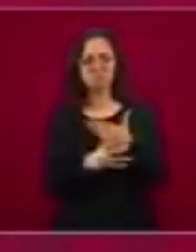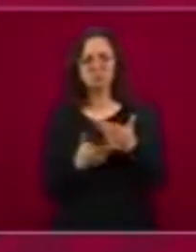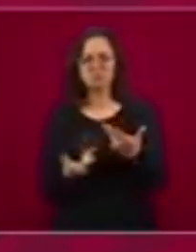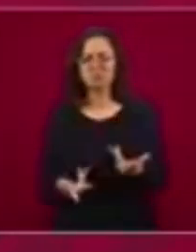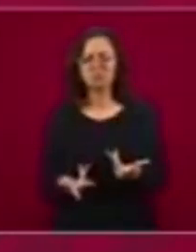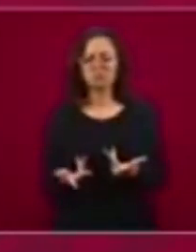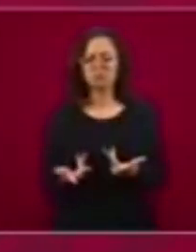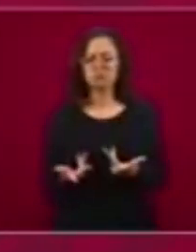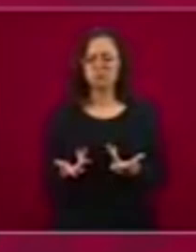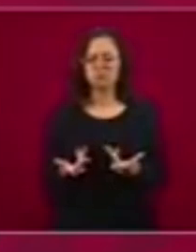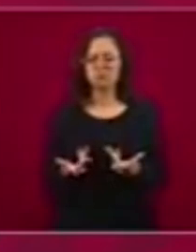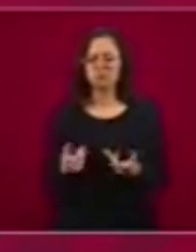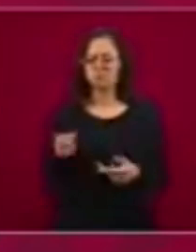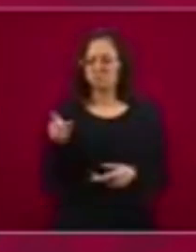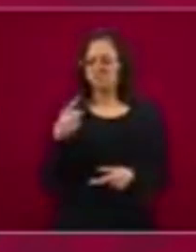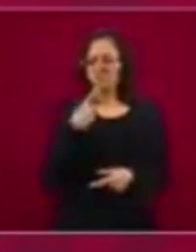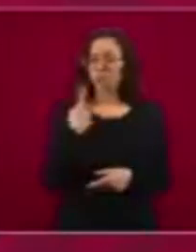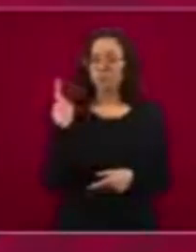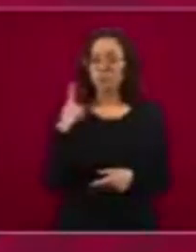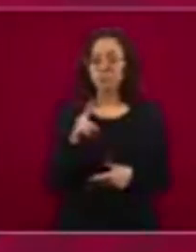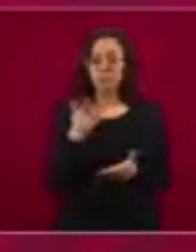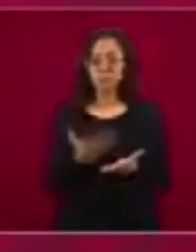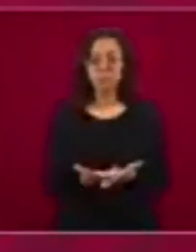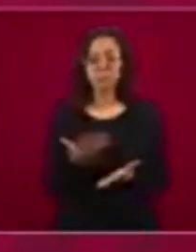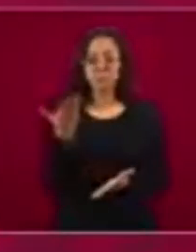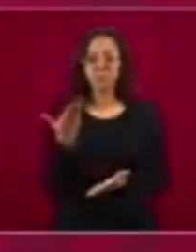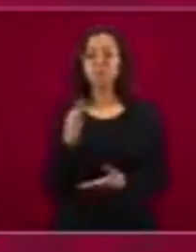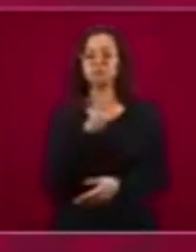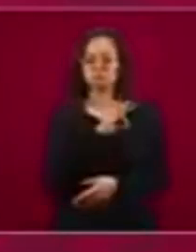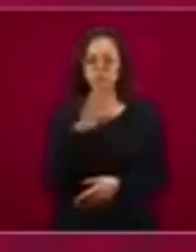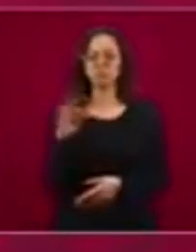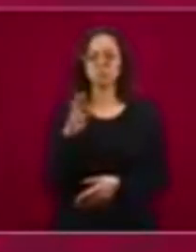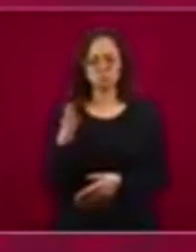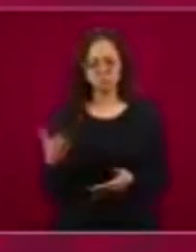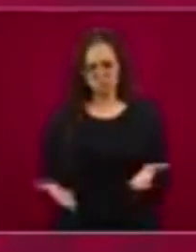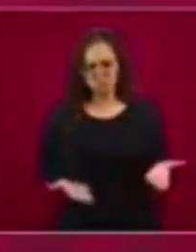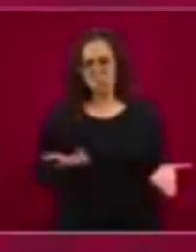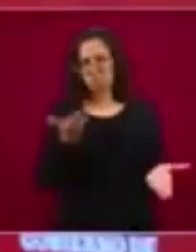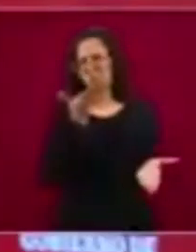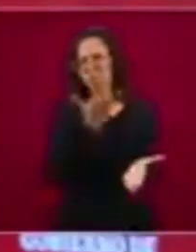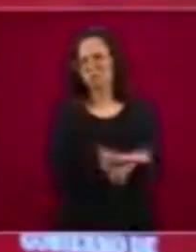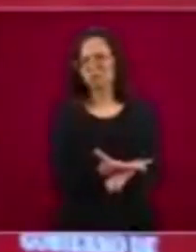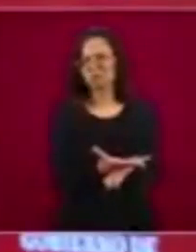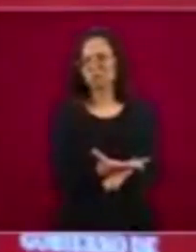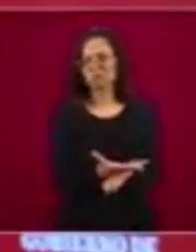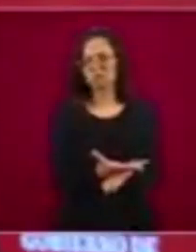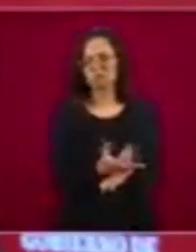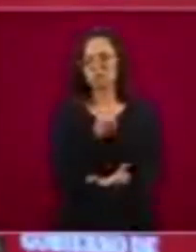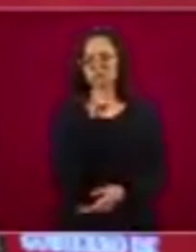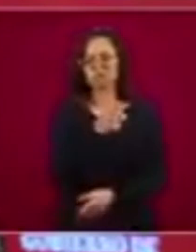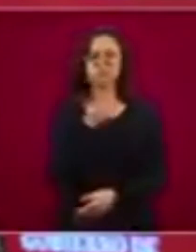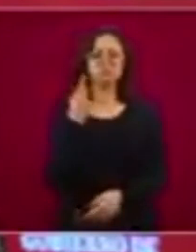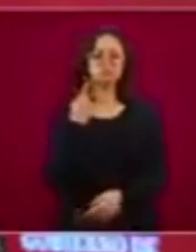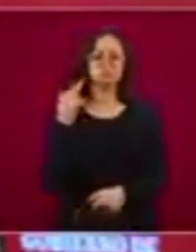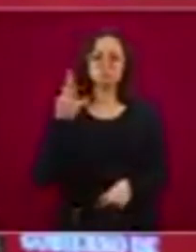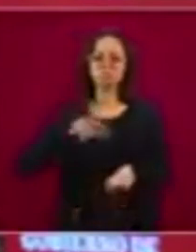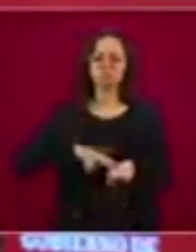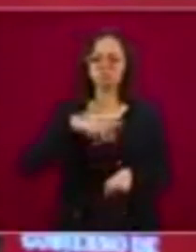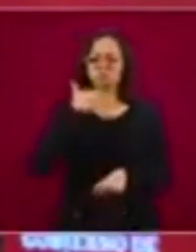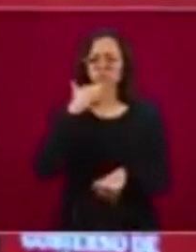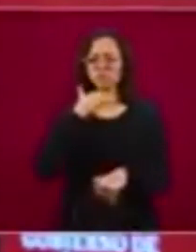Esta denuncia puede presentarse en esta